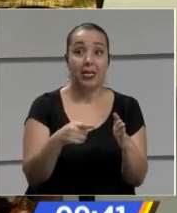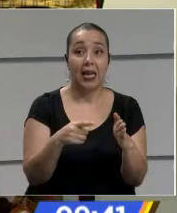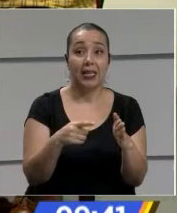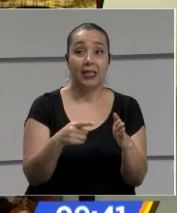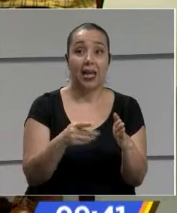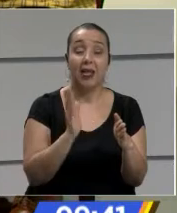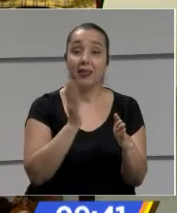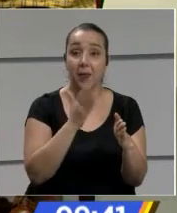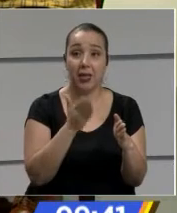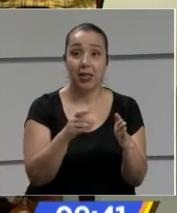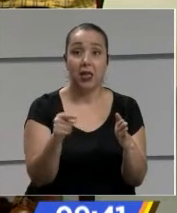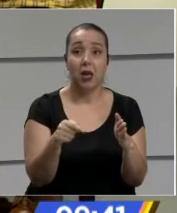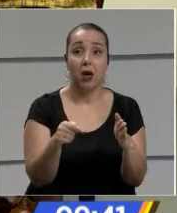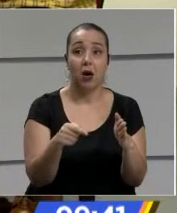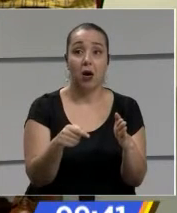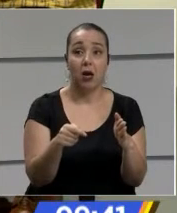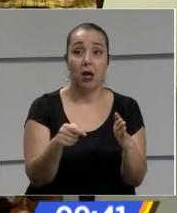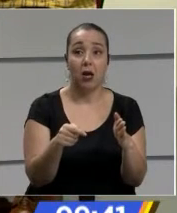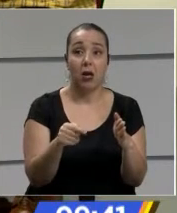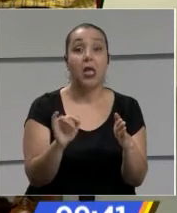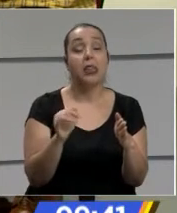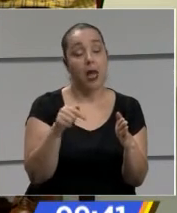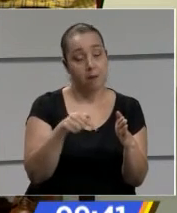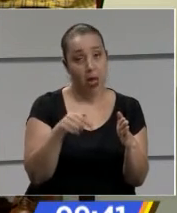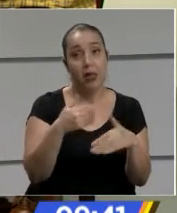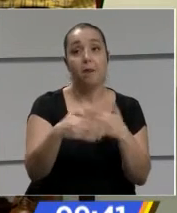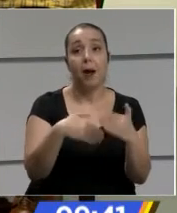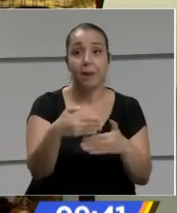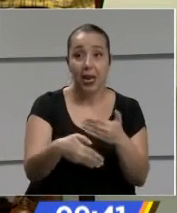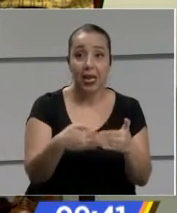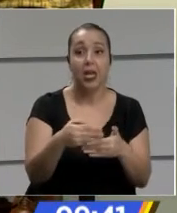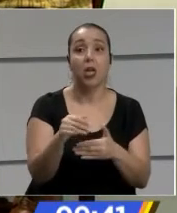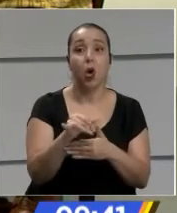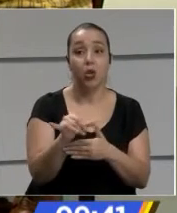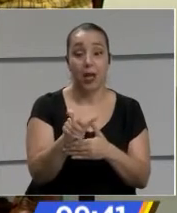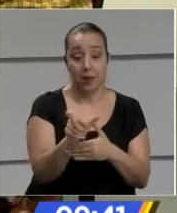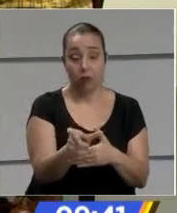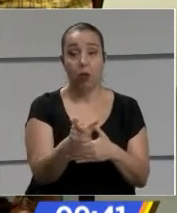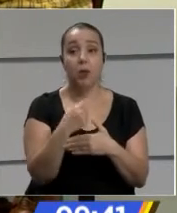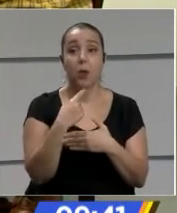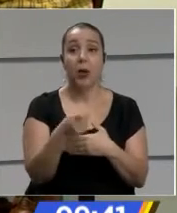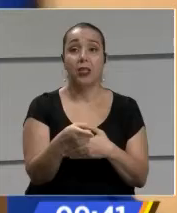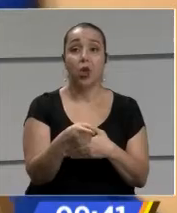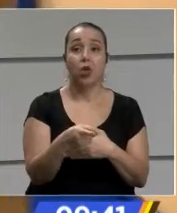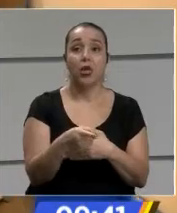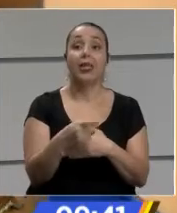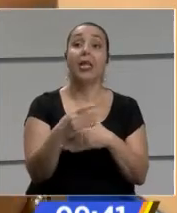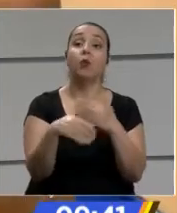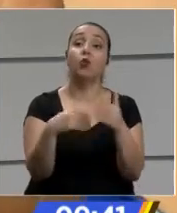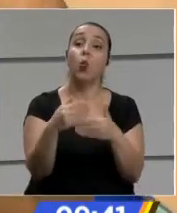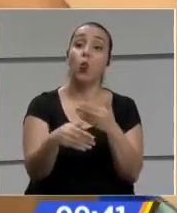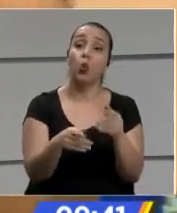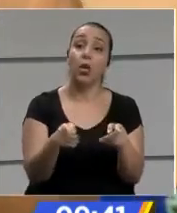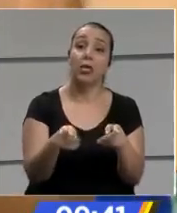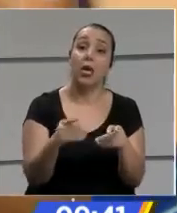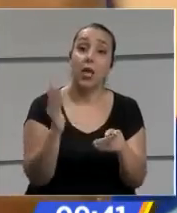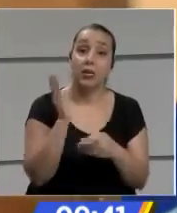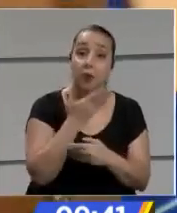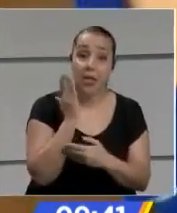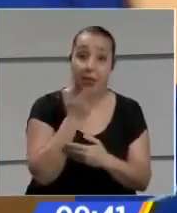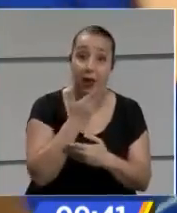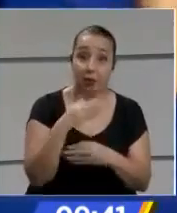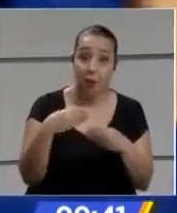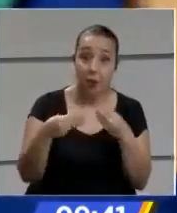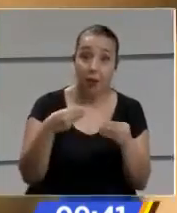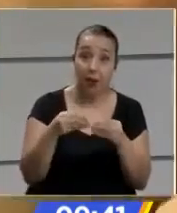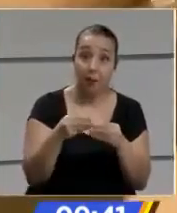de papel, incluso del papel higiénico, muchos dicen del papel higiénico. Bueno, si tenemos un rollo de la servilleta de papel,